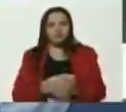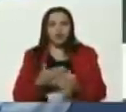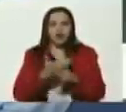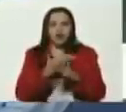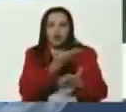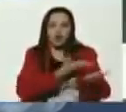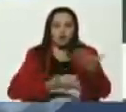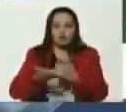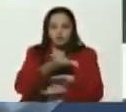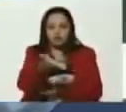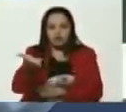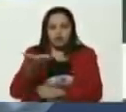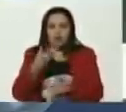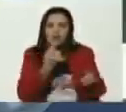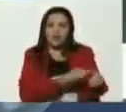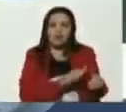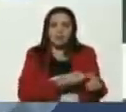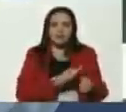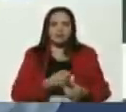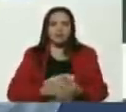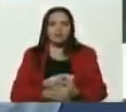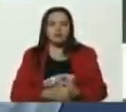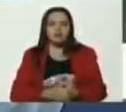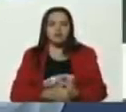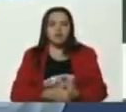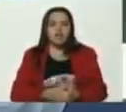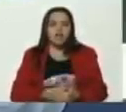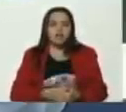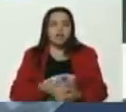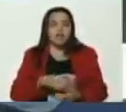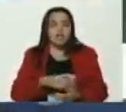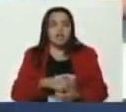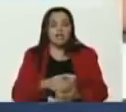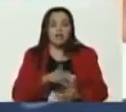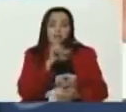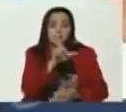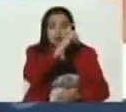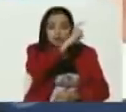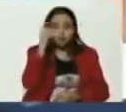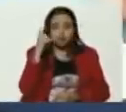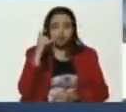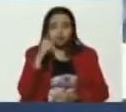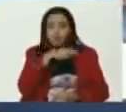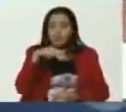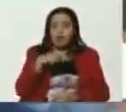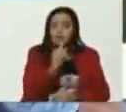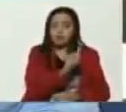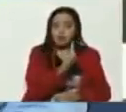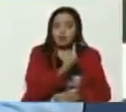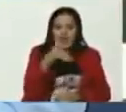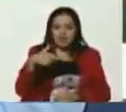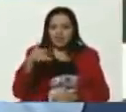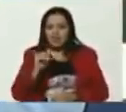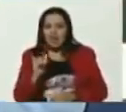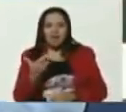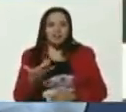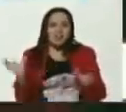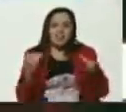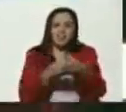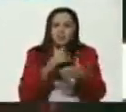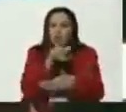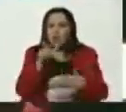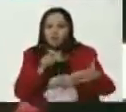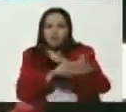con ustedes. Mis hermanos del Partido Socialista Unido de Venezuela, no estamos solos. Aquí está Gran Polo Patriótico también, los